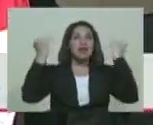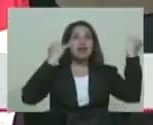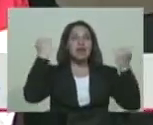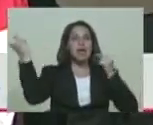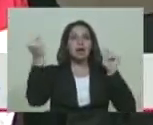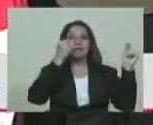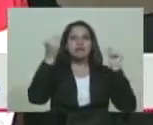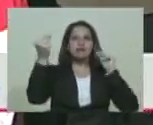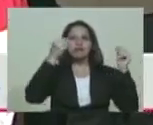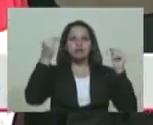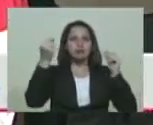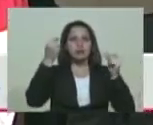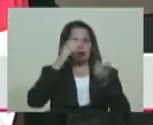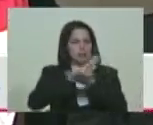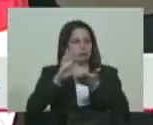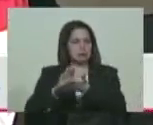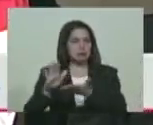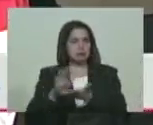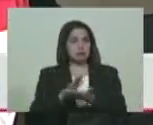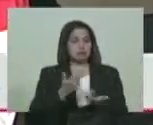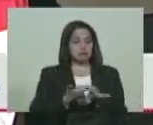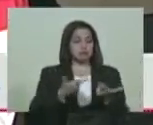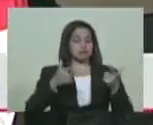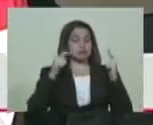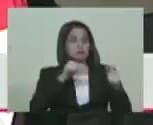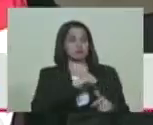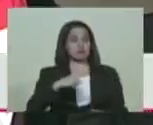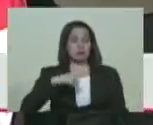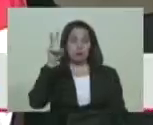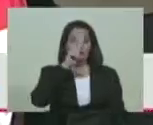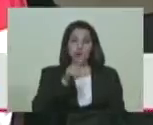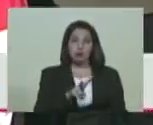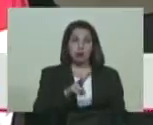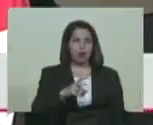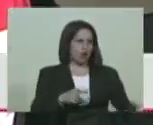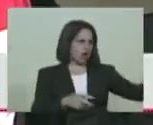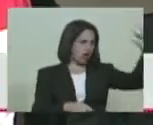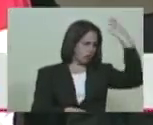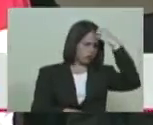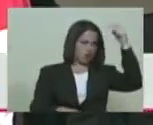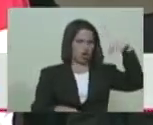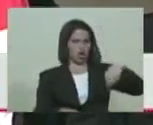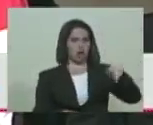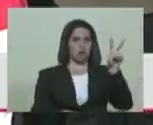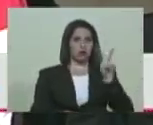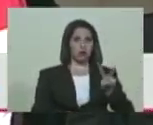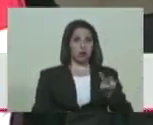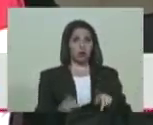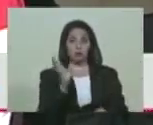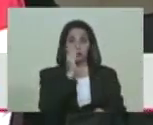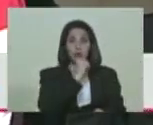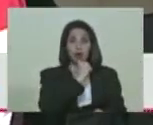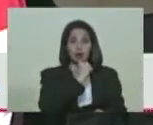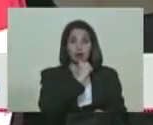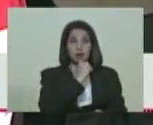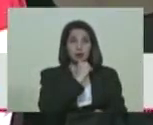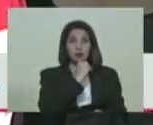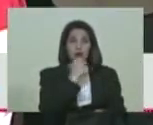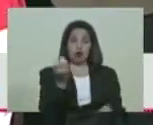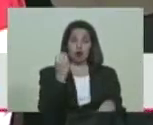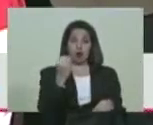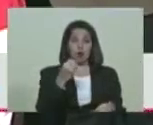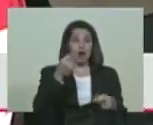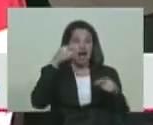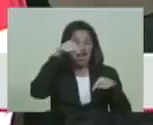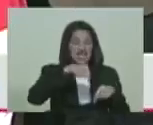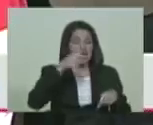ideas, que se exprese el soberano. En Venezuela, el soberano no es un rey. Aquí no hay un soberano, el soberano rey. Aquí hay un